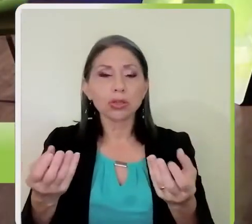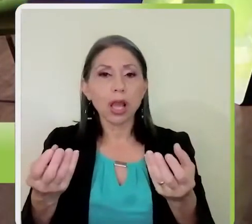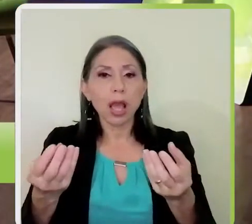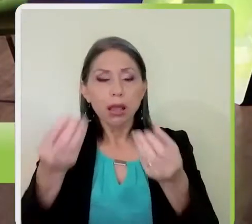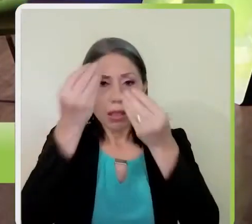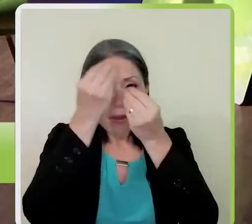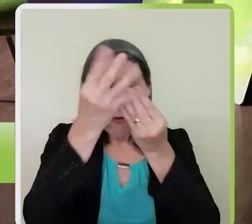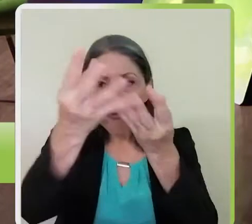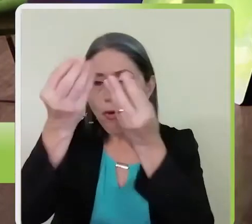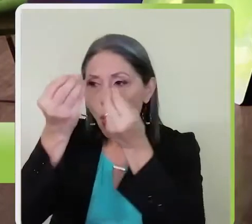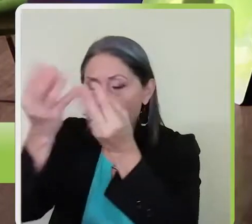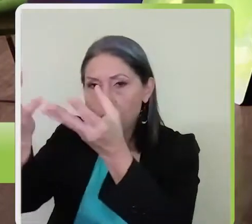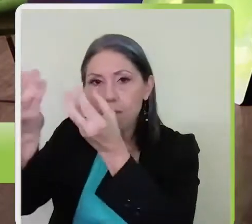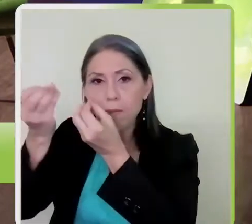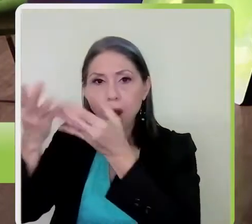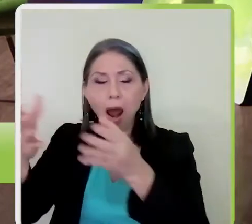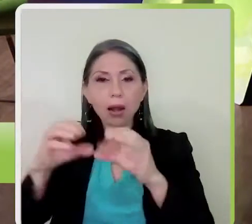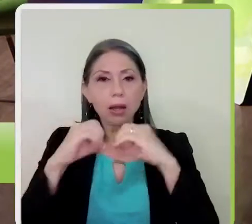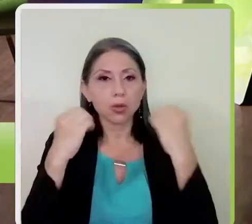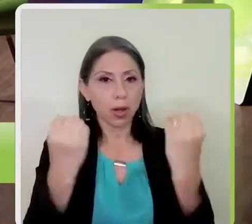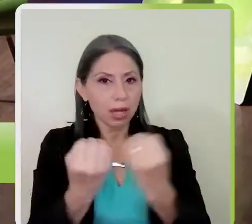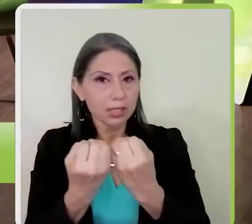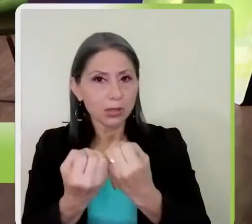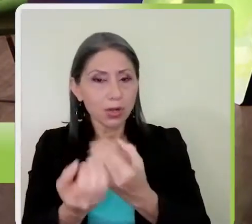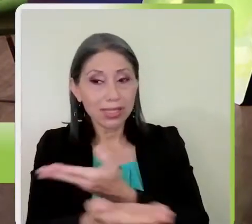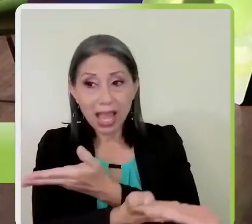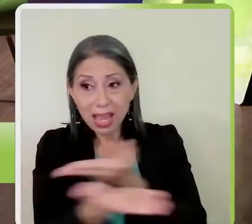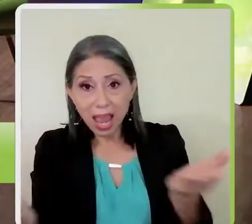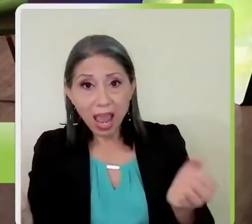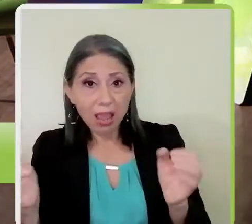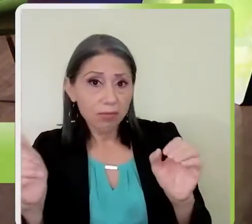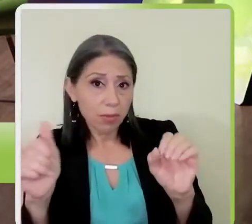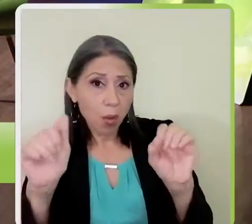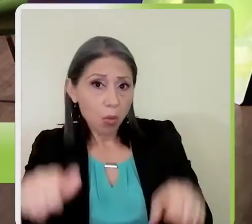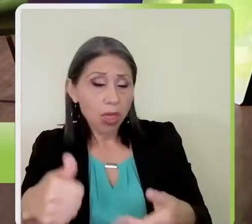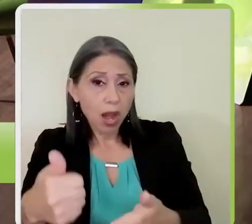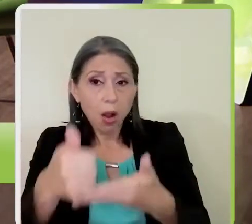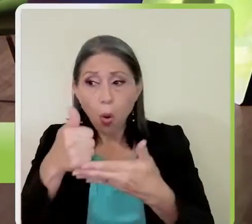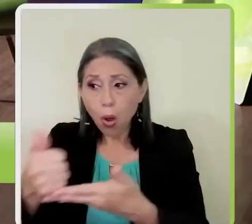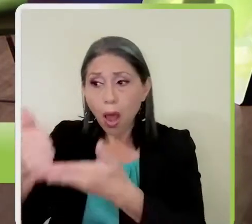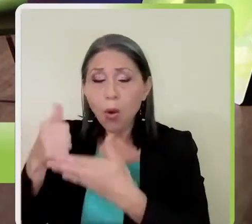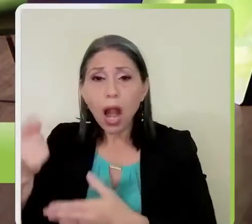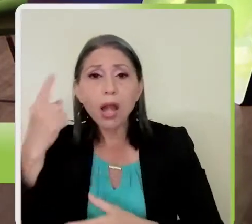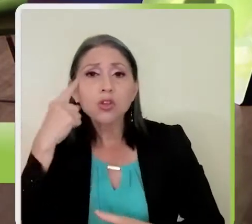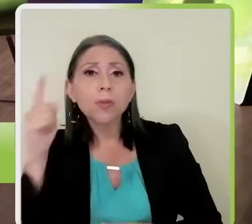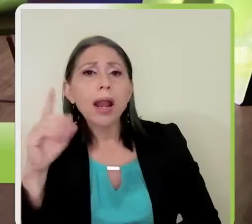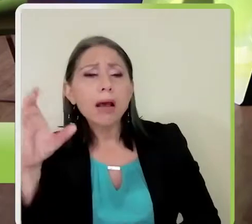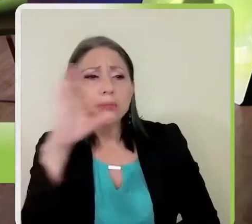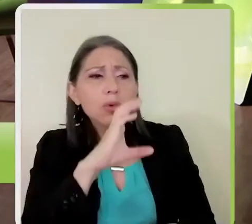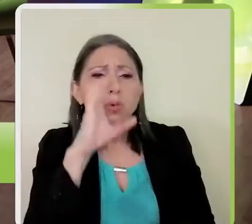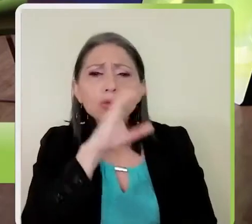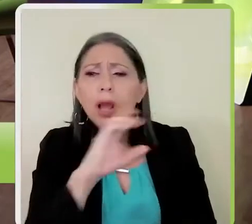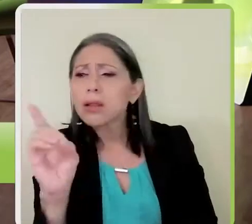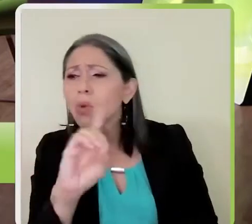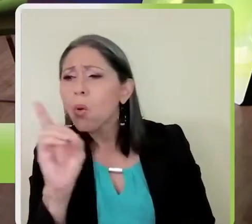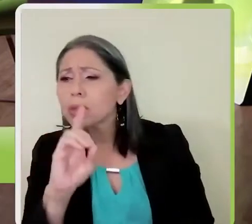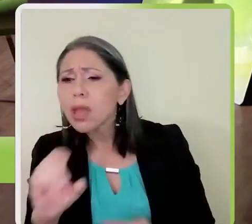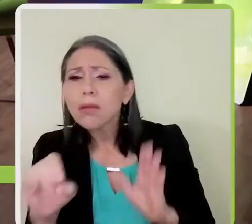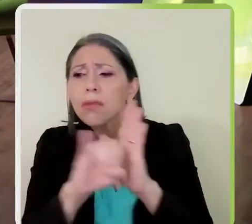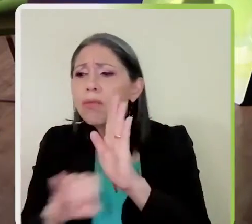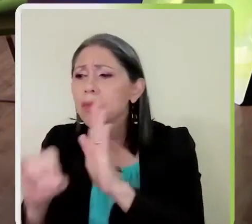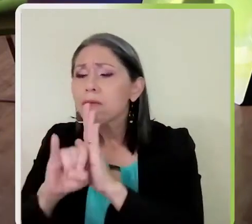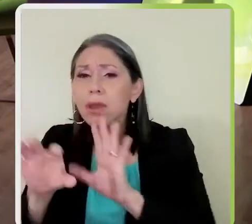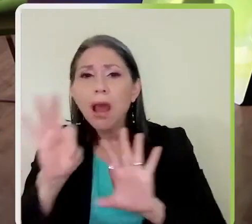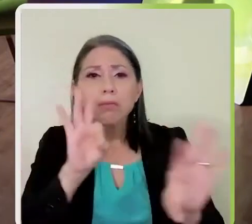a las organizaciones sobre que también pudieran colaborarnos para hacer ese rastreo de familias o de